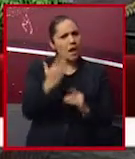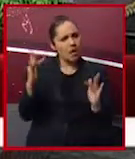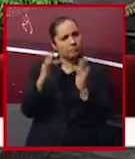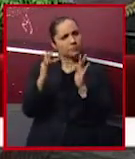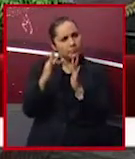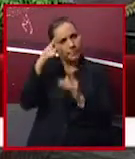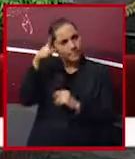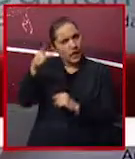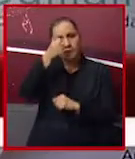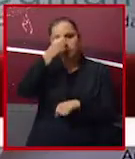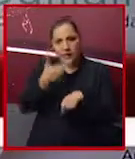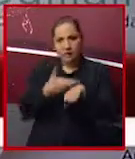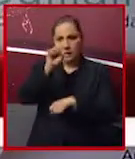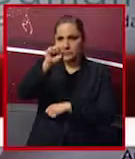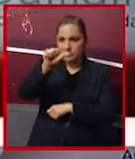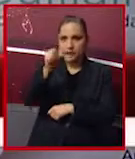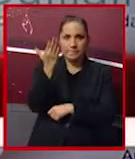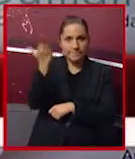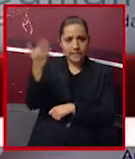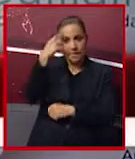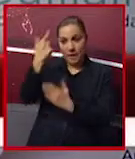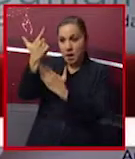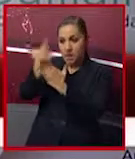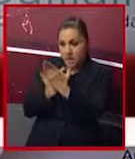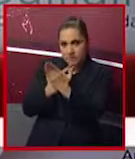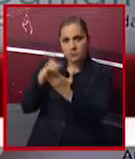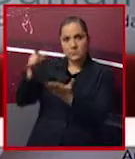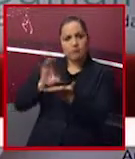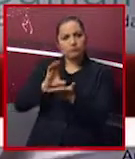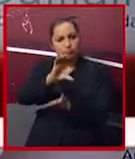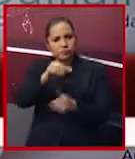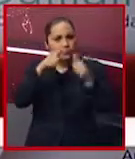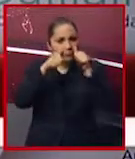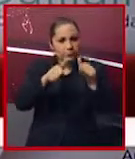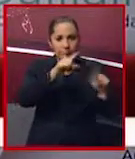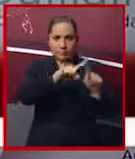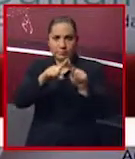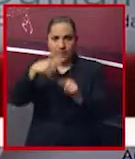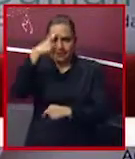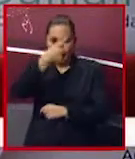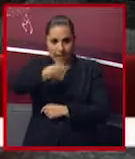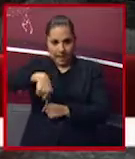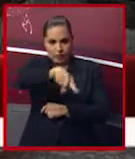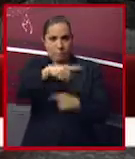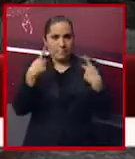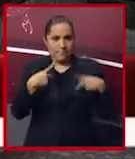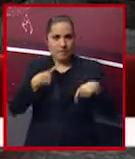esta enfermedad como un gasto catastrófico y beneficie a la población que lo padece.